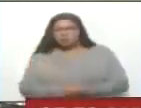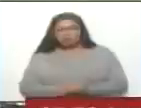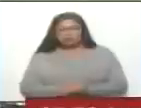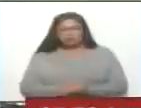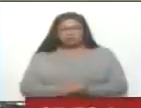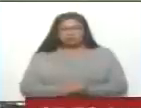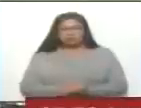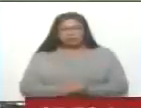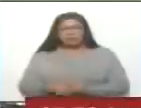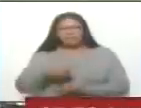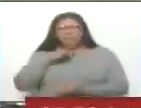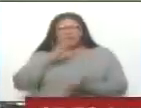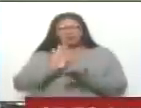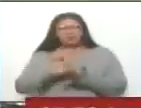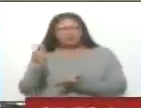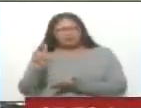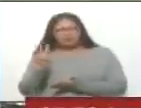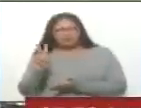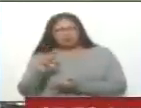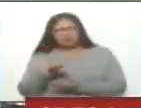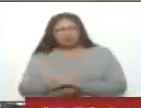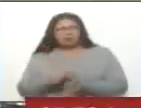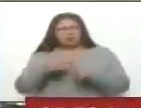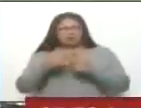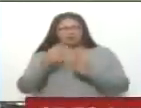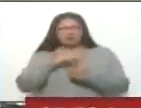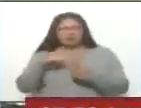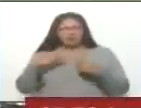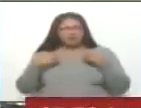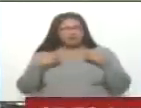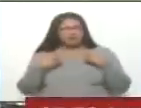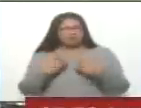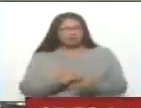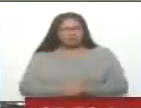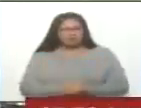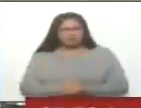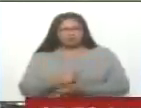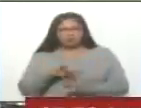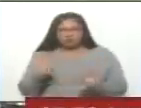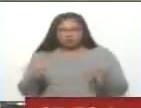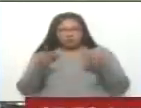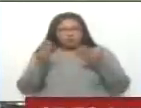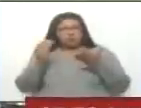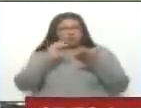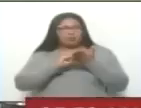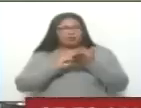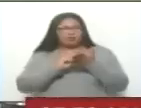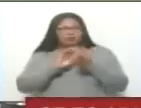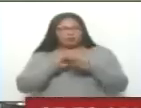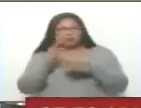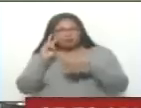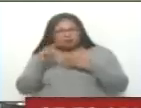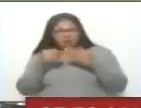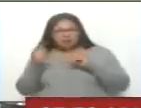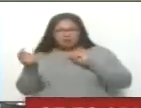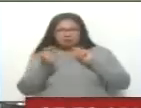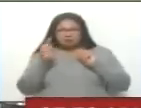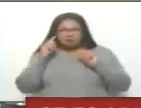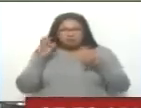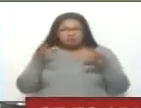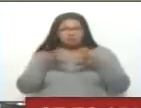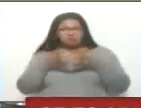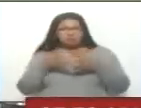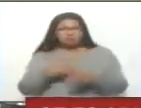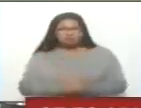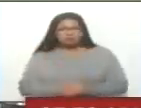del Banco Central de Venezuela a la situación que hoy tenemos. O sea, hay que redimensionar lo que tiene que ver con la discusión de la convención colectiva.